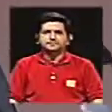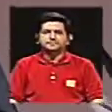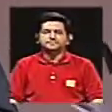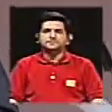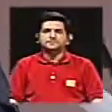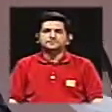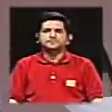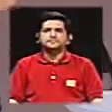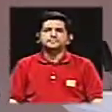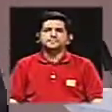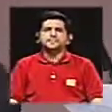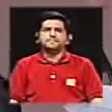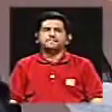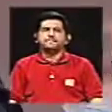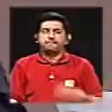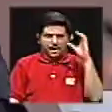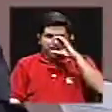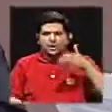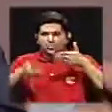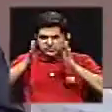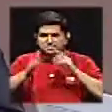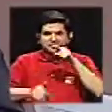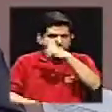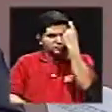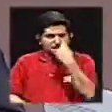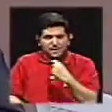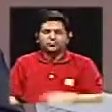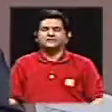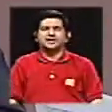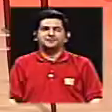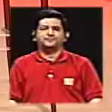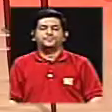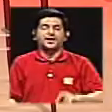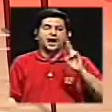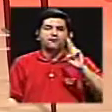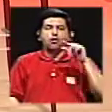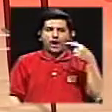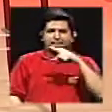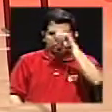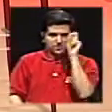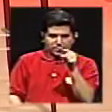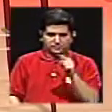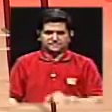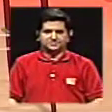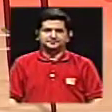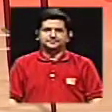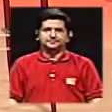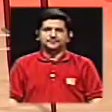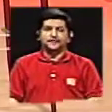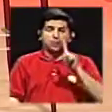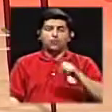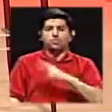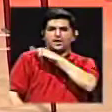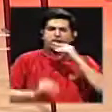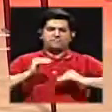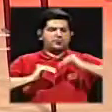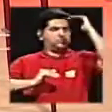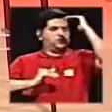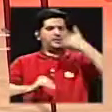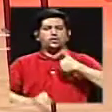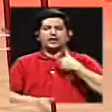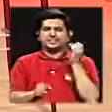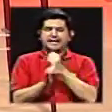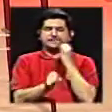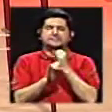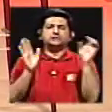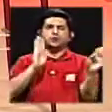Ya lo vamos a... Que lo busque mientras usted me pregunta. Don Rolando, le iba a consultar. El hecho de que un alto cargo en una